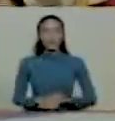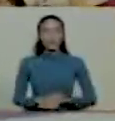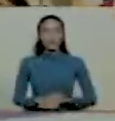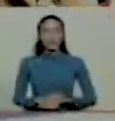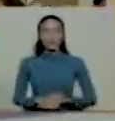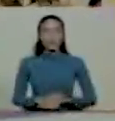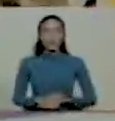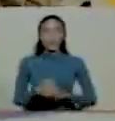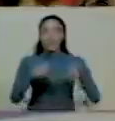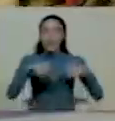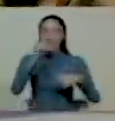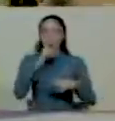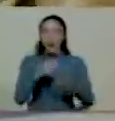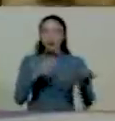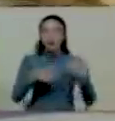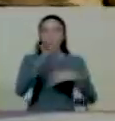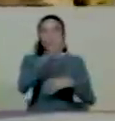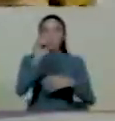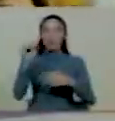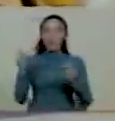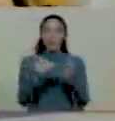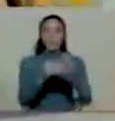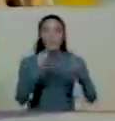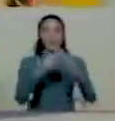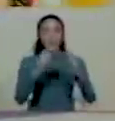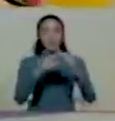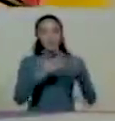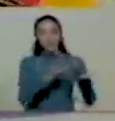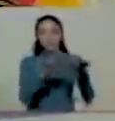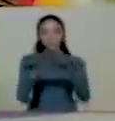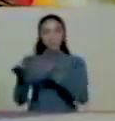Este año vamos a construir 500.000 viviendas.